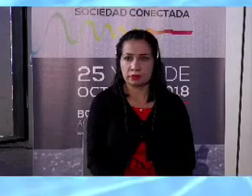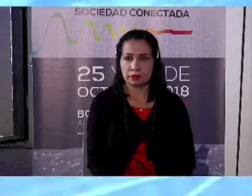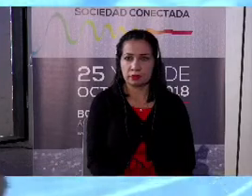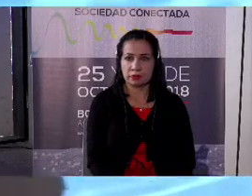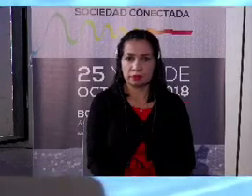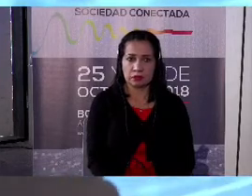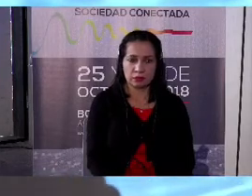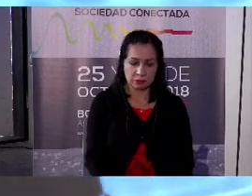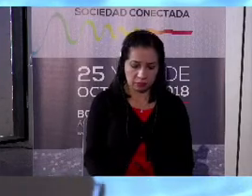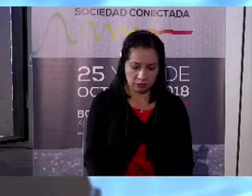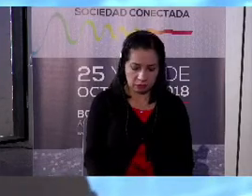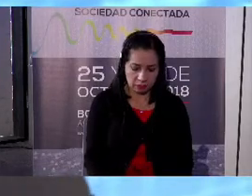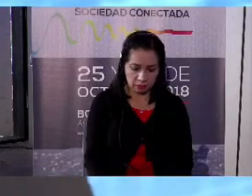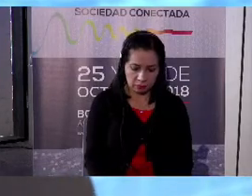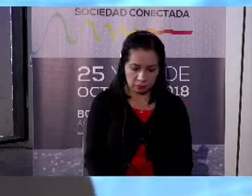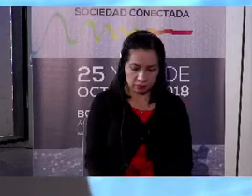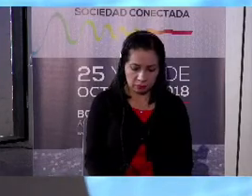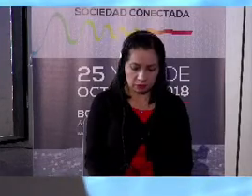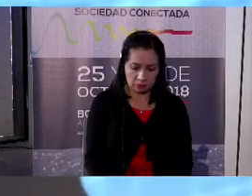This is the one